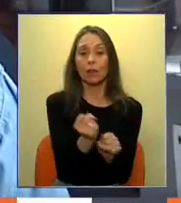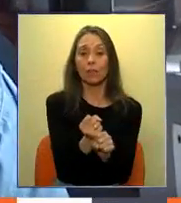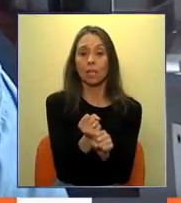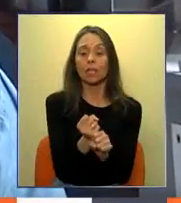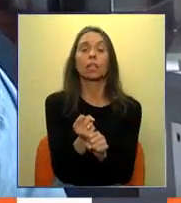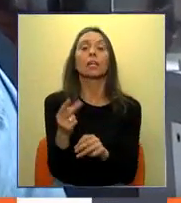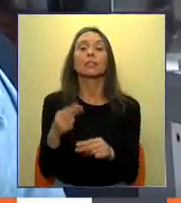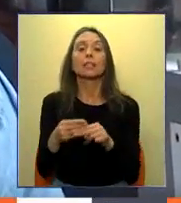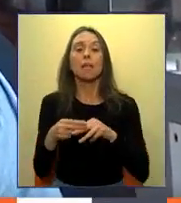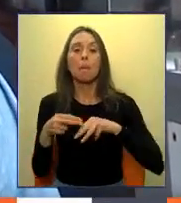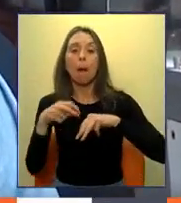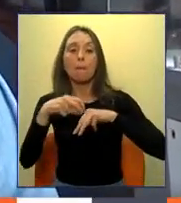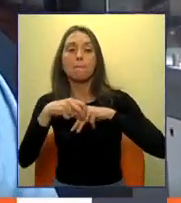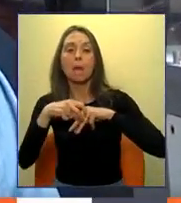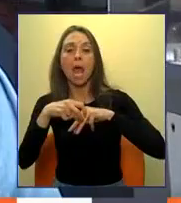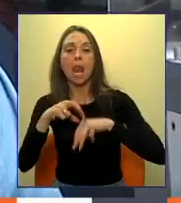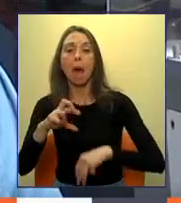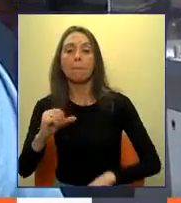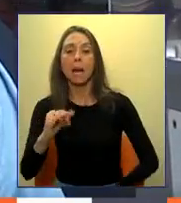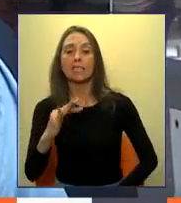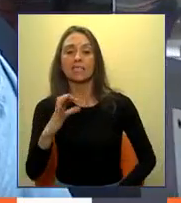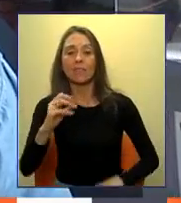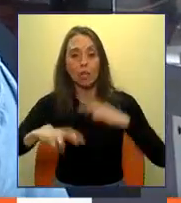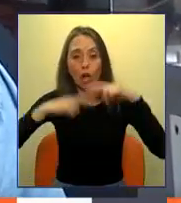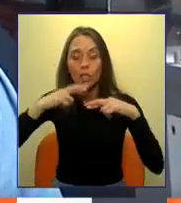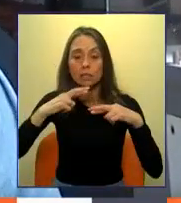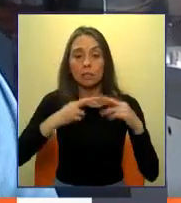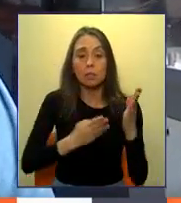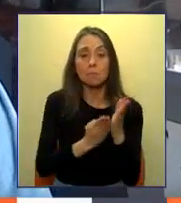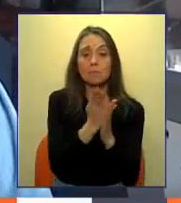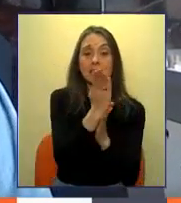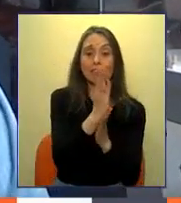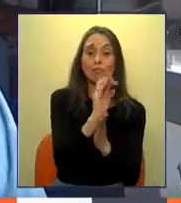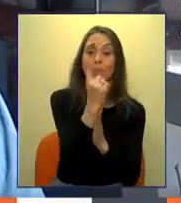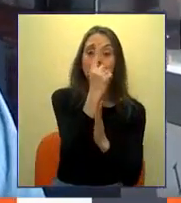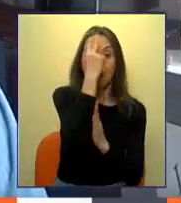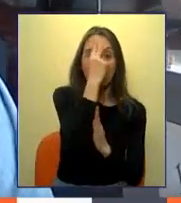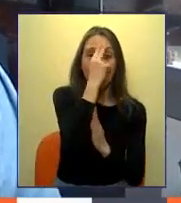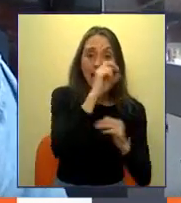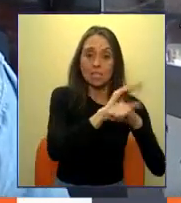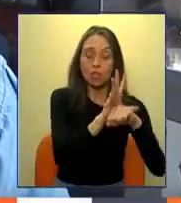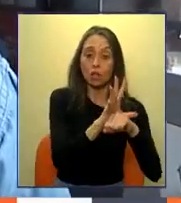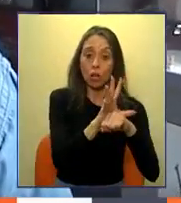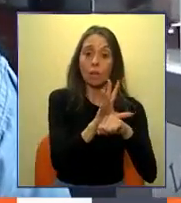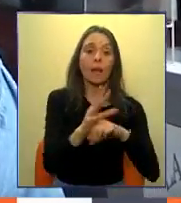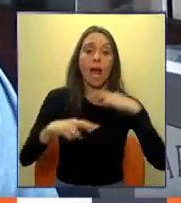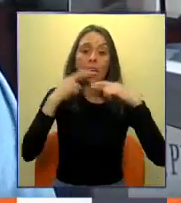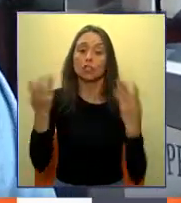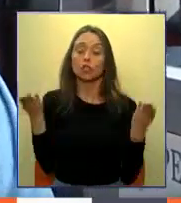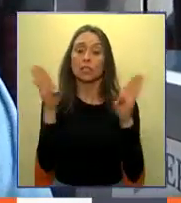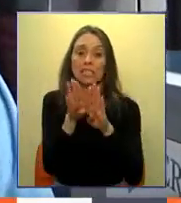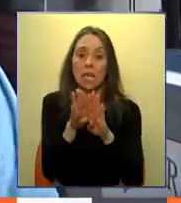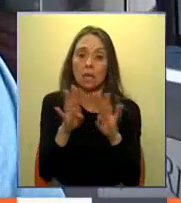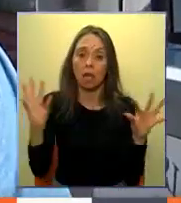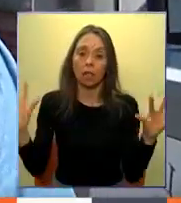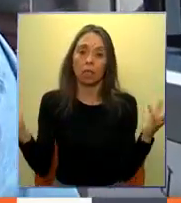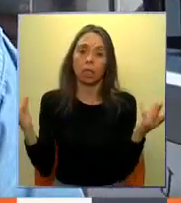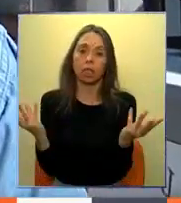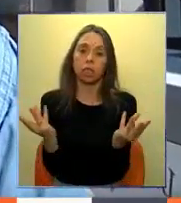Pacífico y sufriendo el principio de la pandemia, que empezó en marzo, que tuvimos que cerrar el restaurante